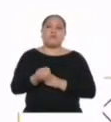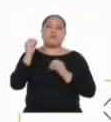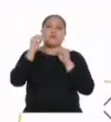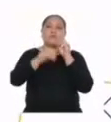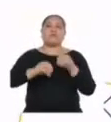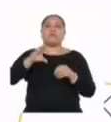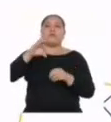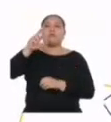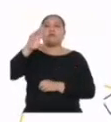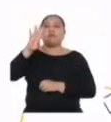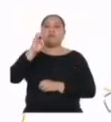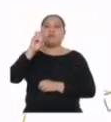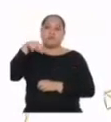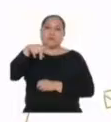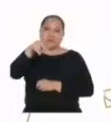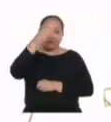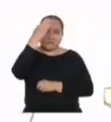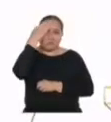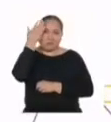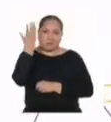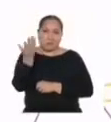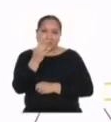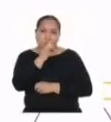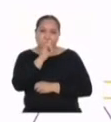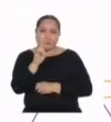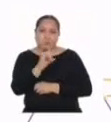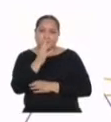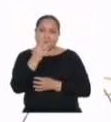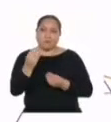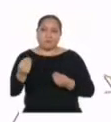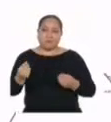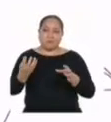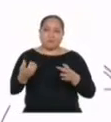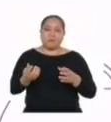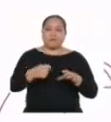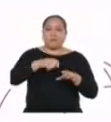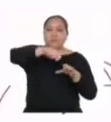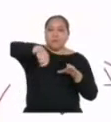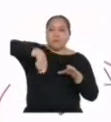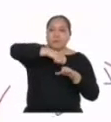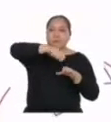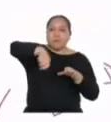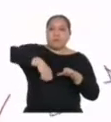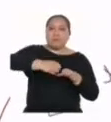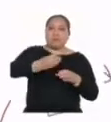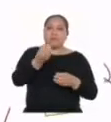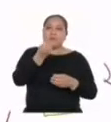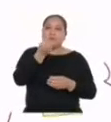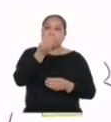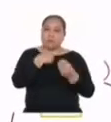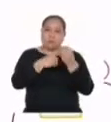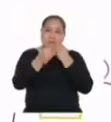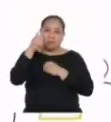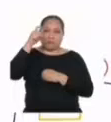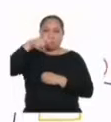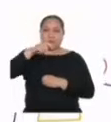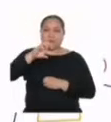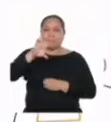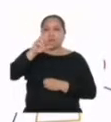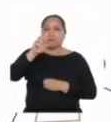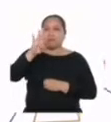de carbón, que como seguro sabes, se utiliza mucho en la cocción de ciertos alimentos que requieren de